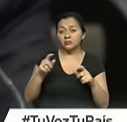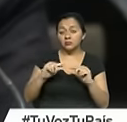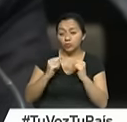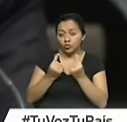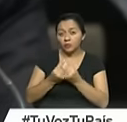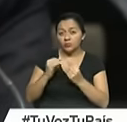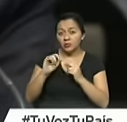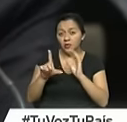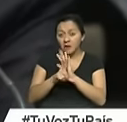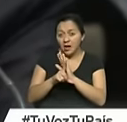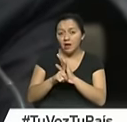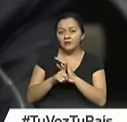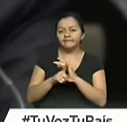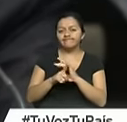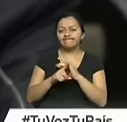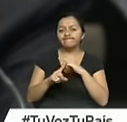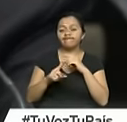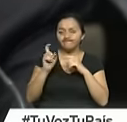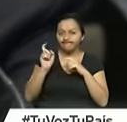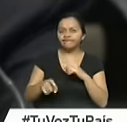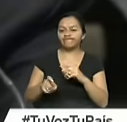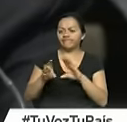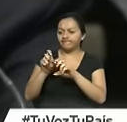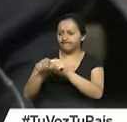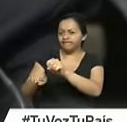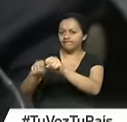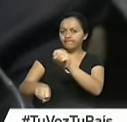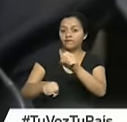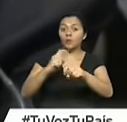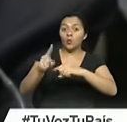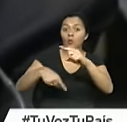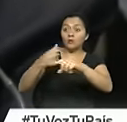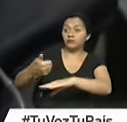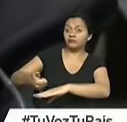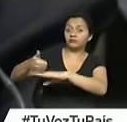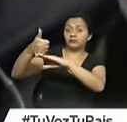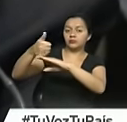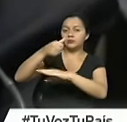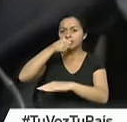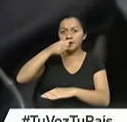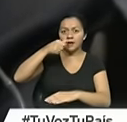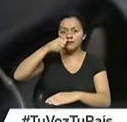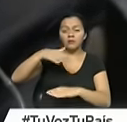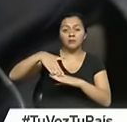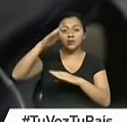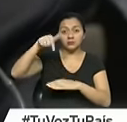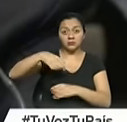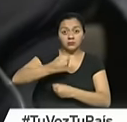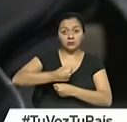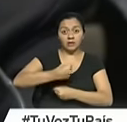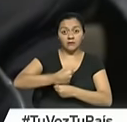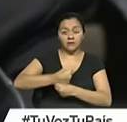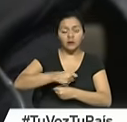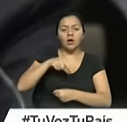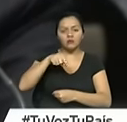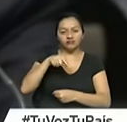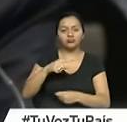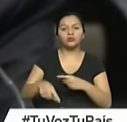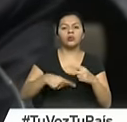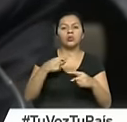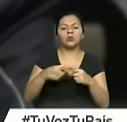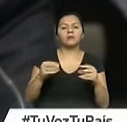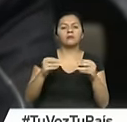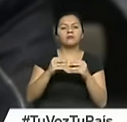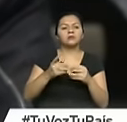tendremos paz cuando persigamos a los grandes capos del narcotráfico que operan en la región y que